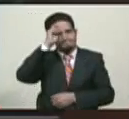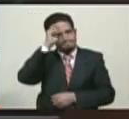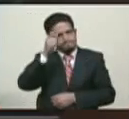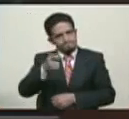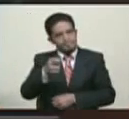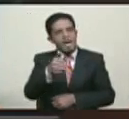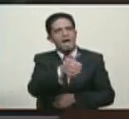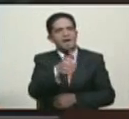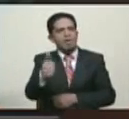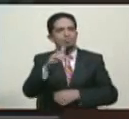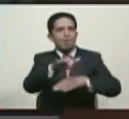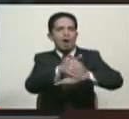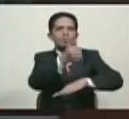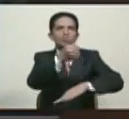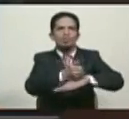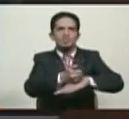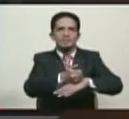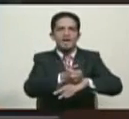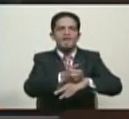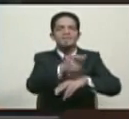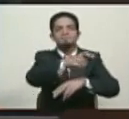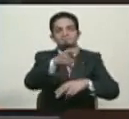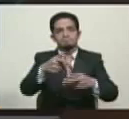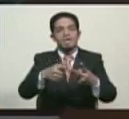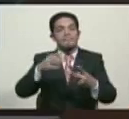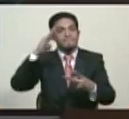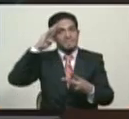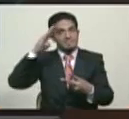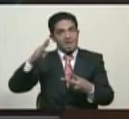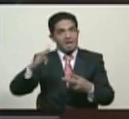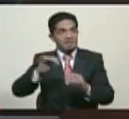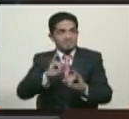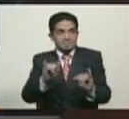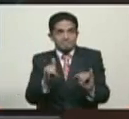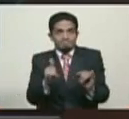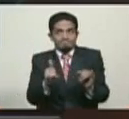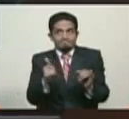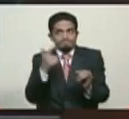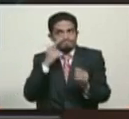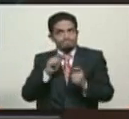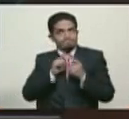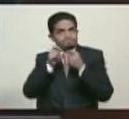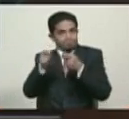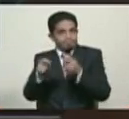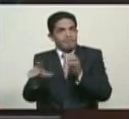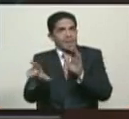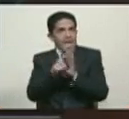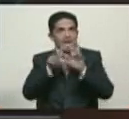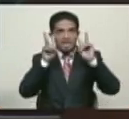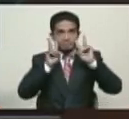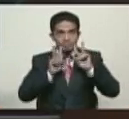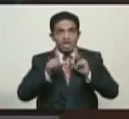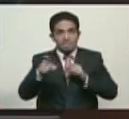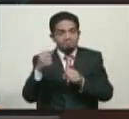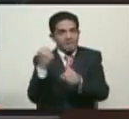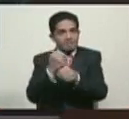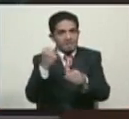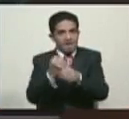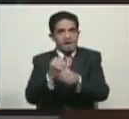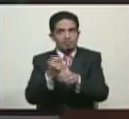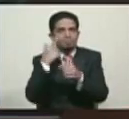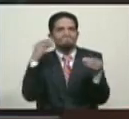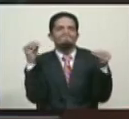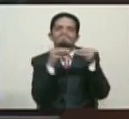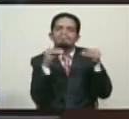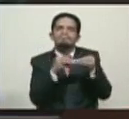de las autoridades civiles y militares que han sido legalmente constituidas y que ejercen sus funciones cumpliendo con los